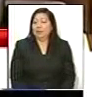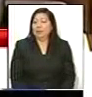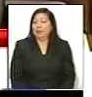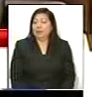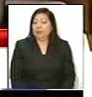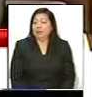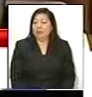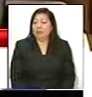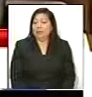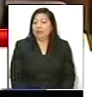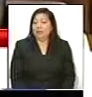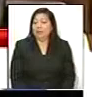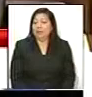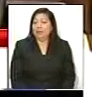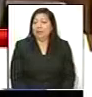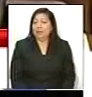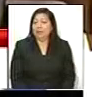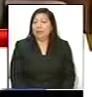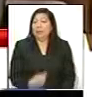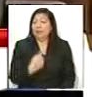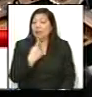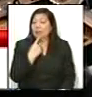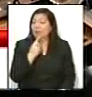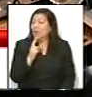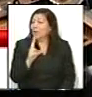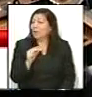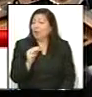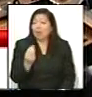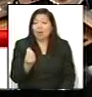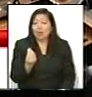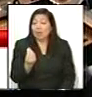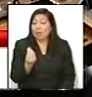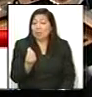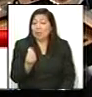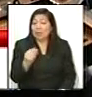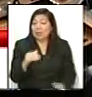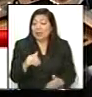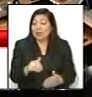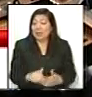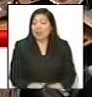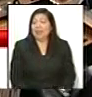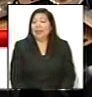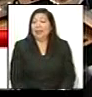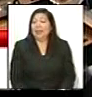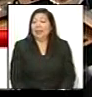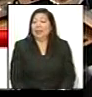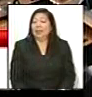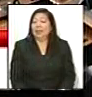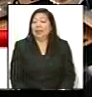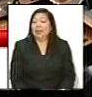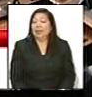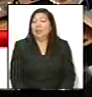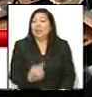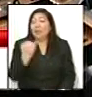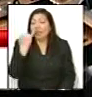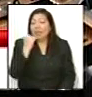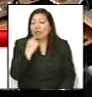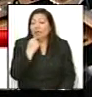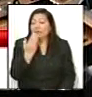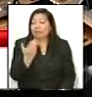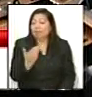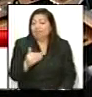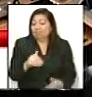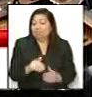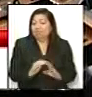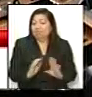presidenta, nuevamente... Presidenta, como yo hice la propuesta, no como propuesta... Hay más de una propuesta, perdón, congresista. No, hice una sugerencia que se sometiera.